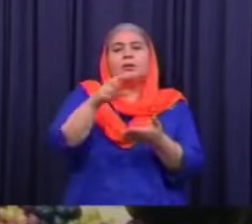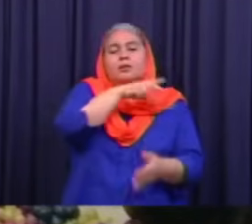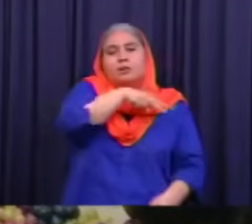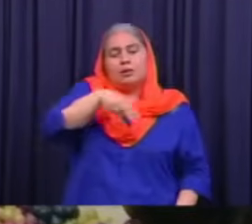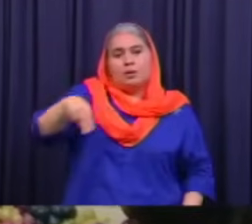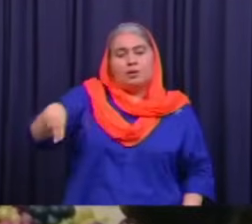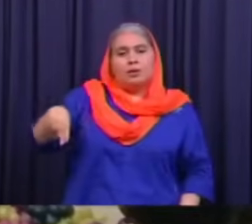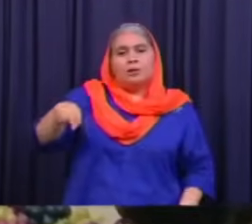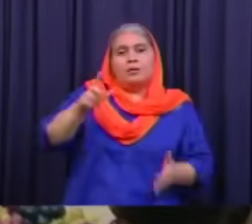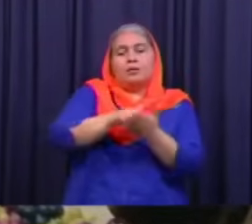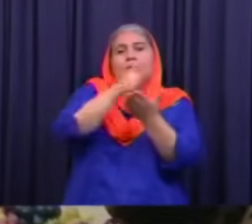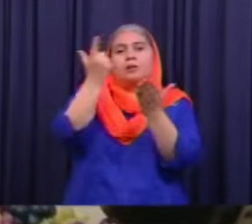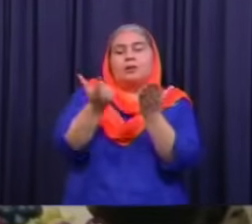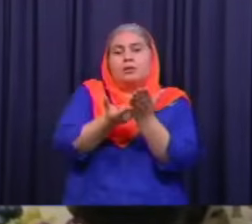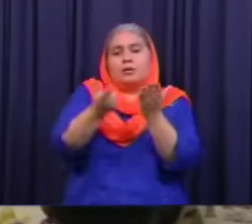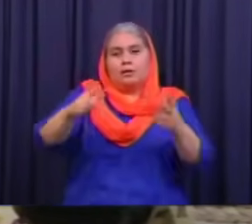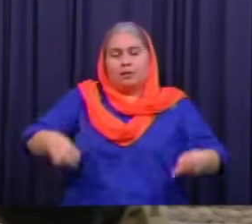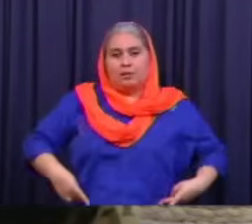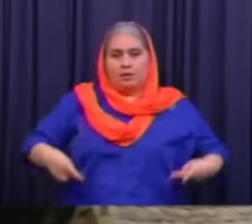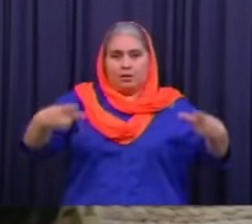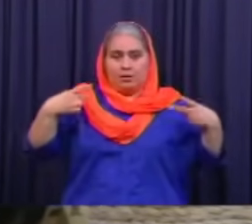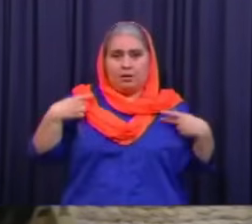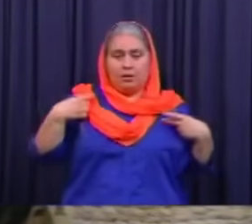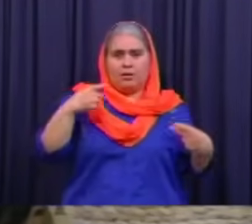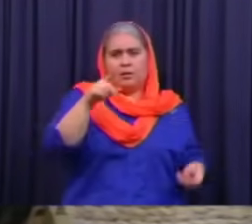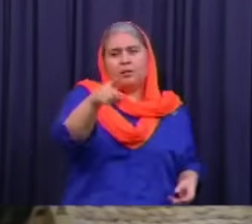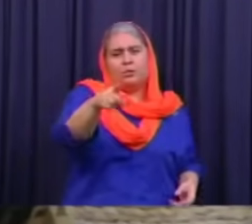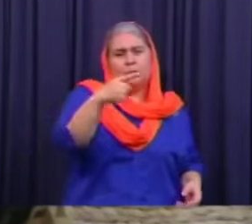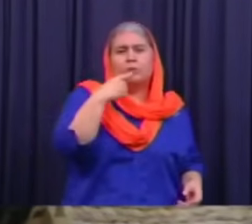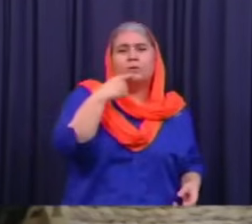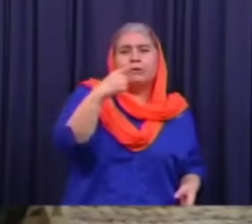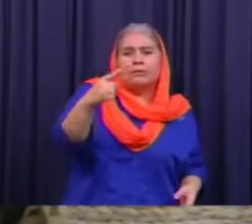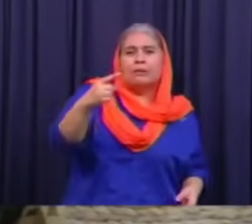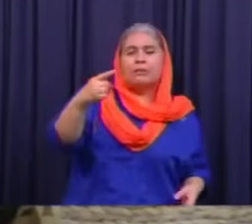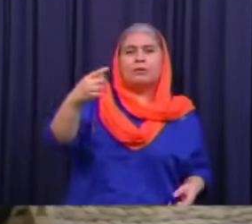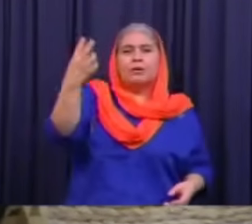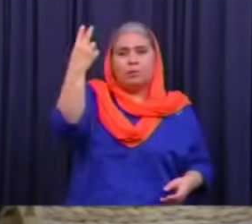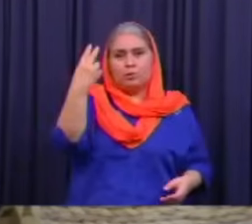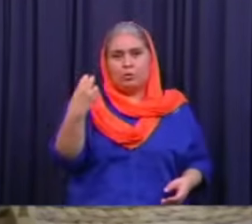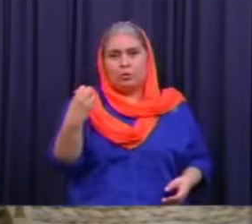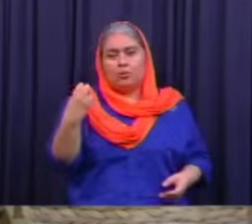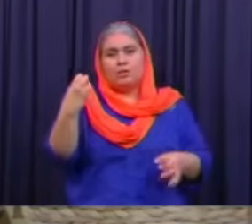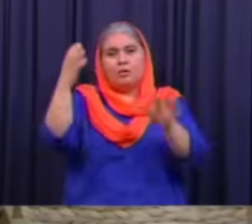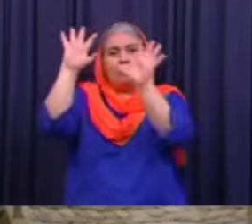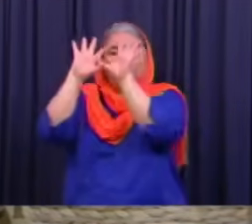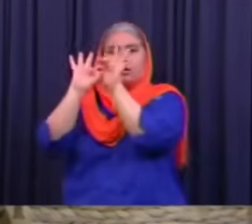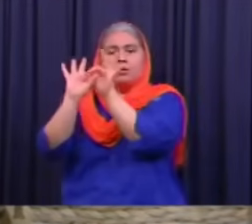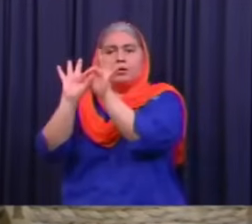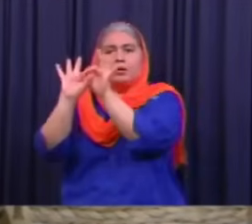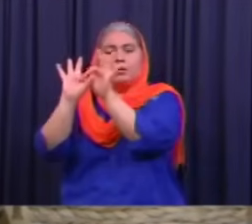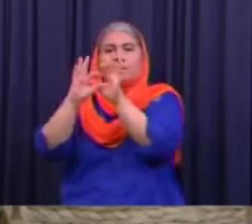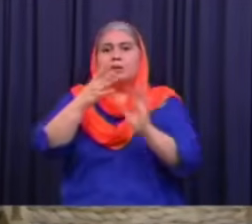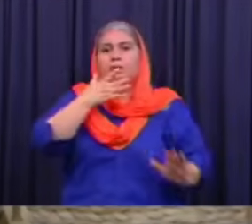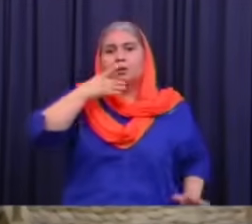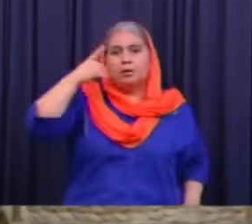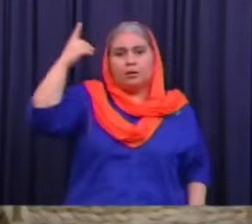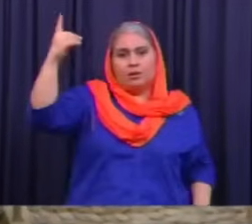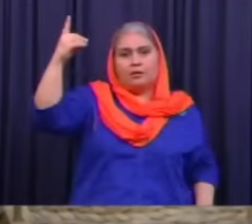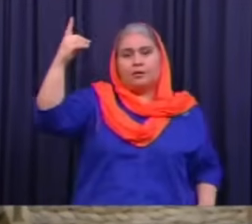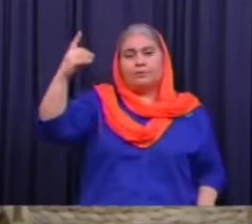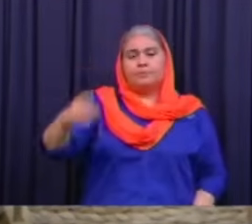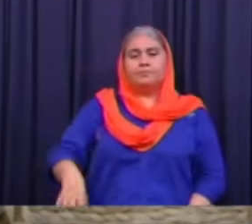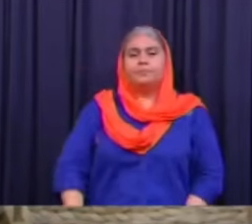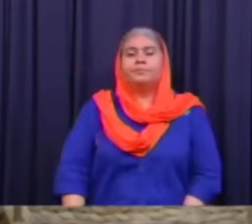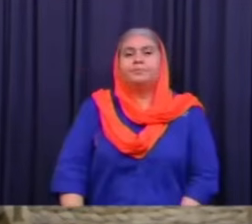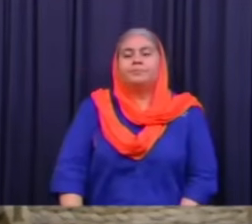volver nuevamente a ti Gloria a Dios Aquí se está acercando un bebé Gloria a